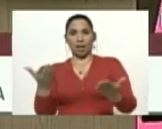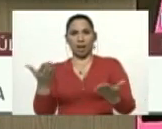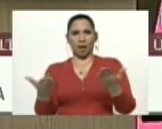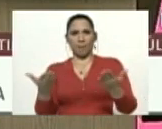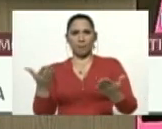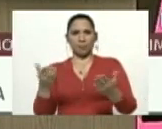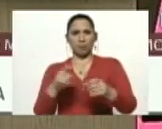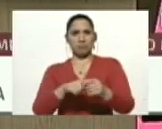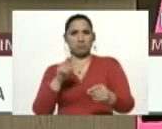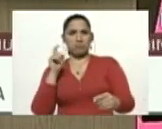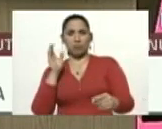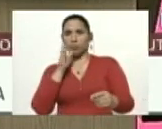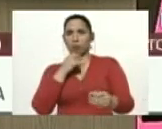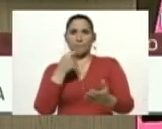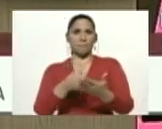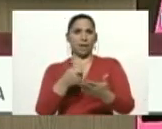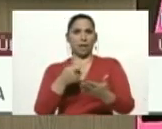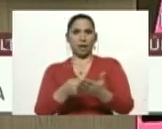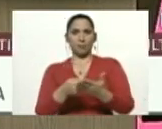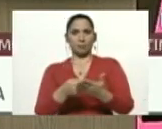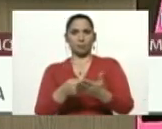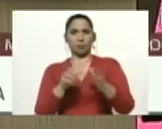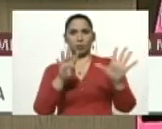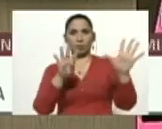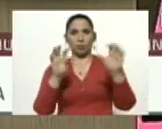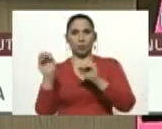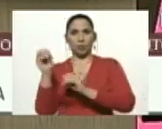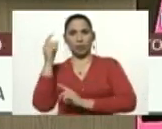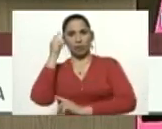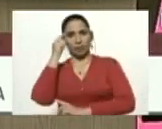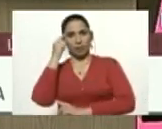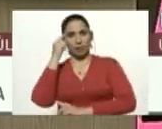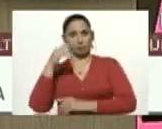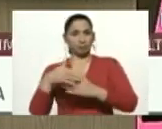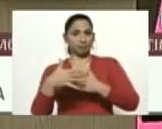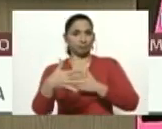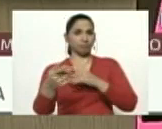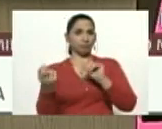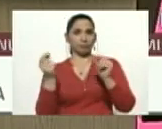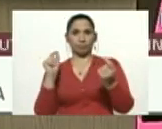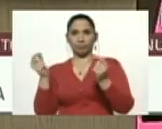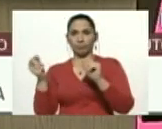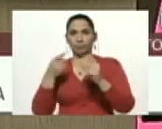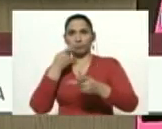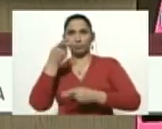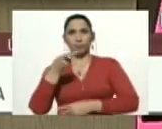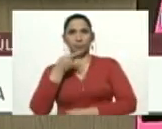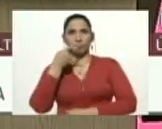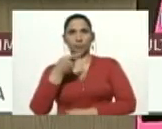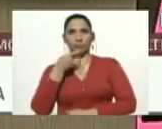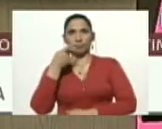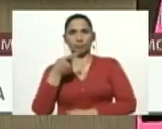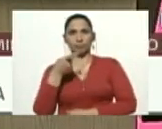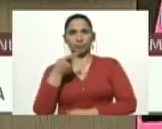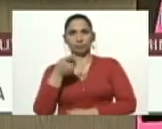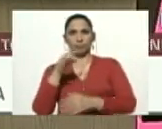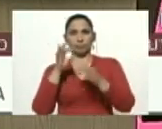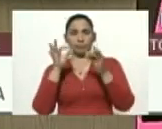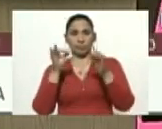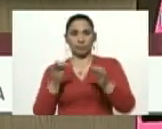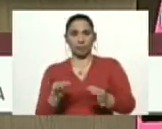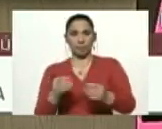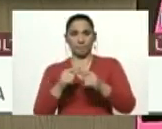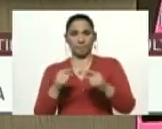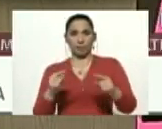alguno por 90 días, mientras que discutimos una política concreta para estos